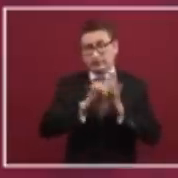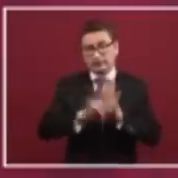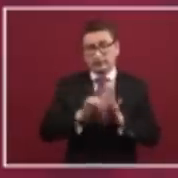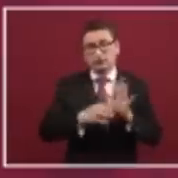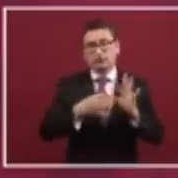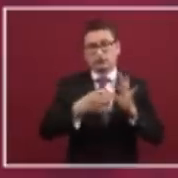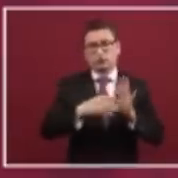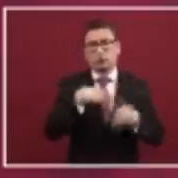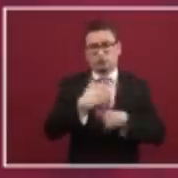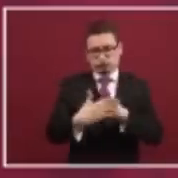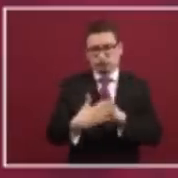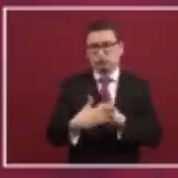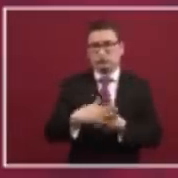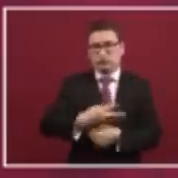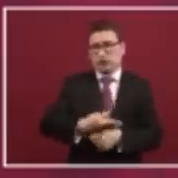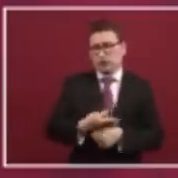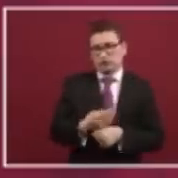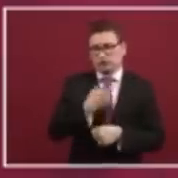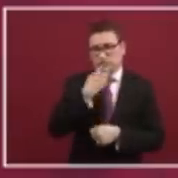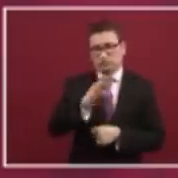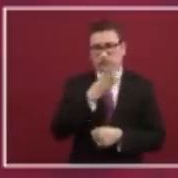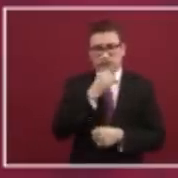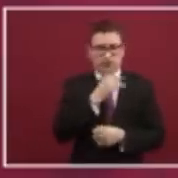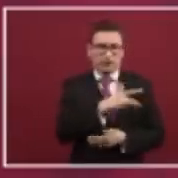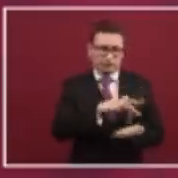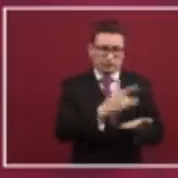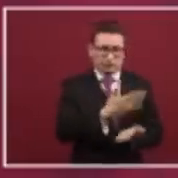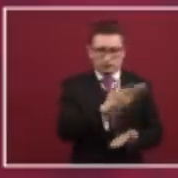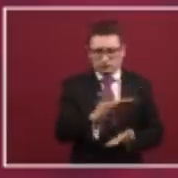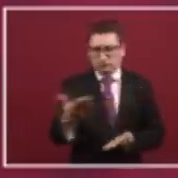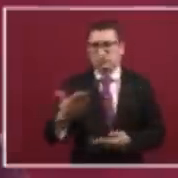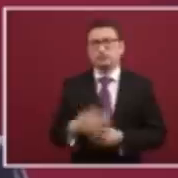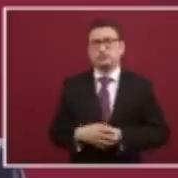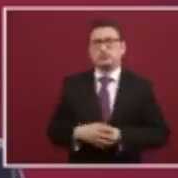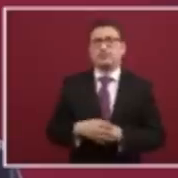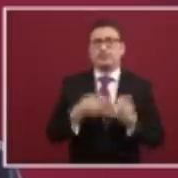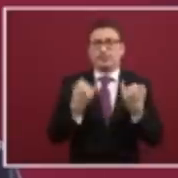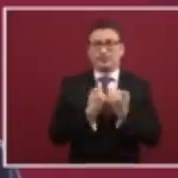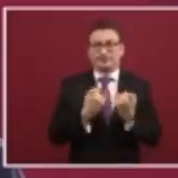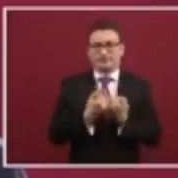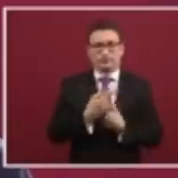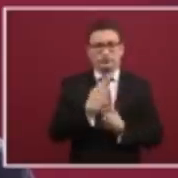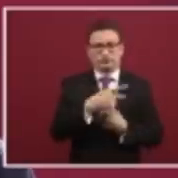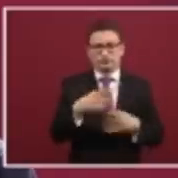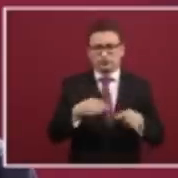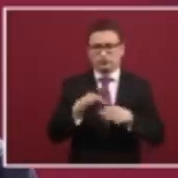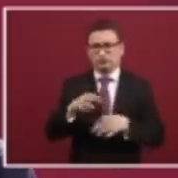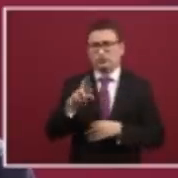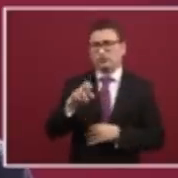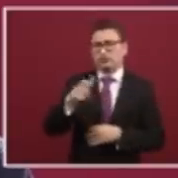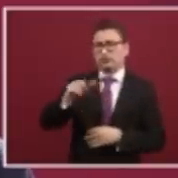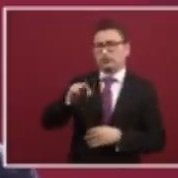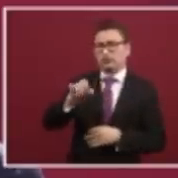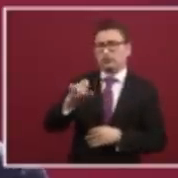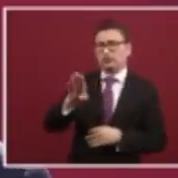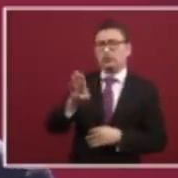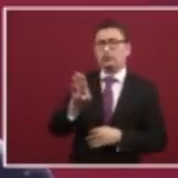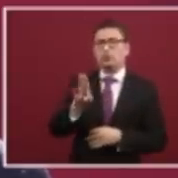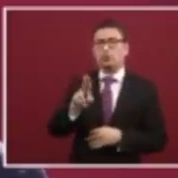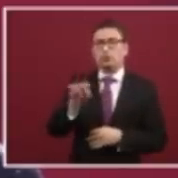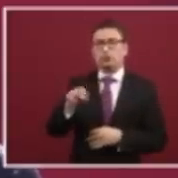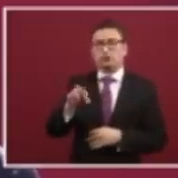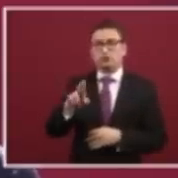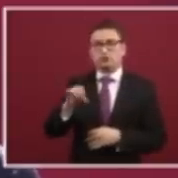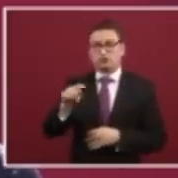que lo resolvamos. Pero en este momento, y agradezco, como lo hice anteriormente, el excelente trabajo de la maestra Raquel Buenrostro, estamos